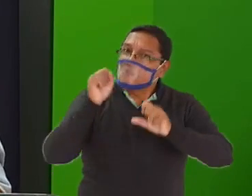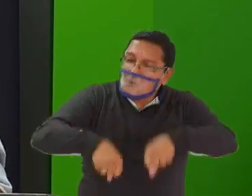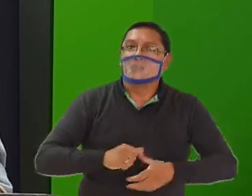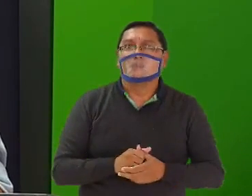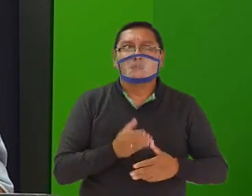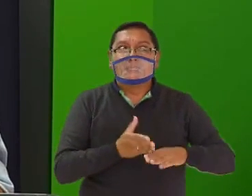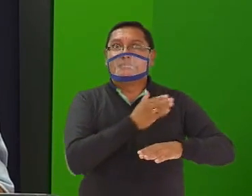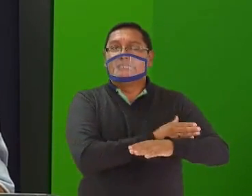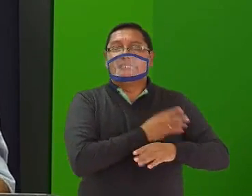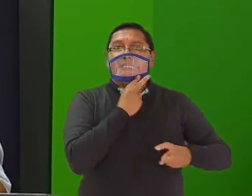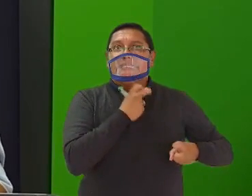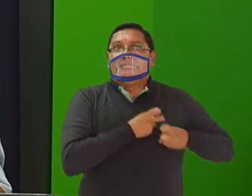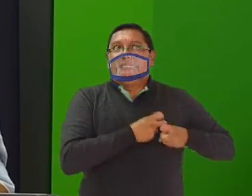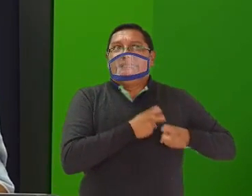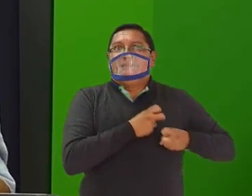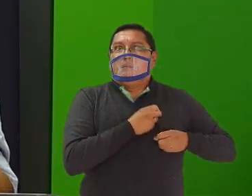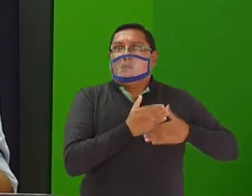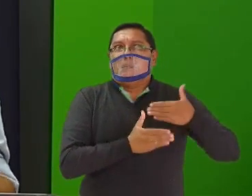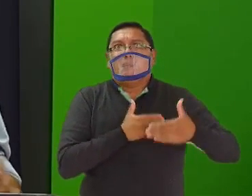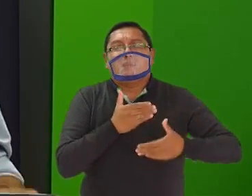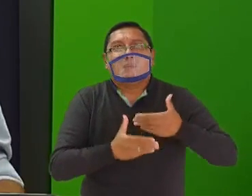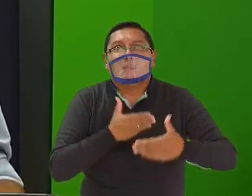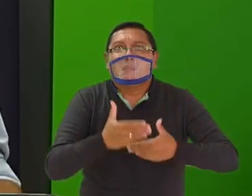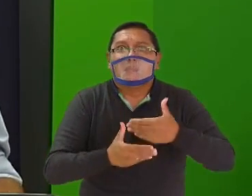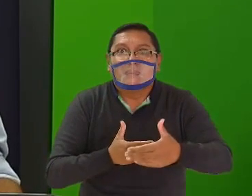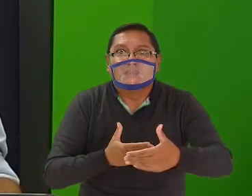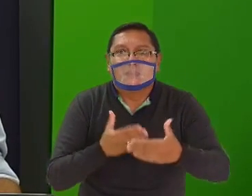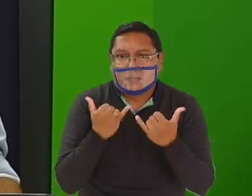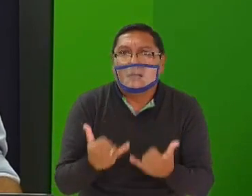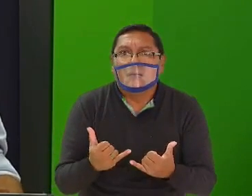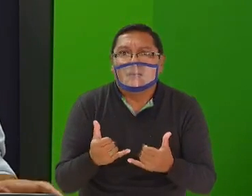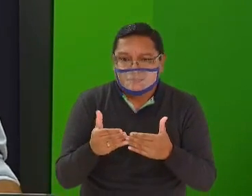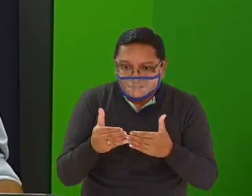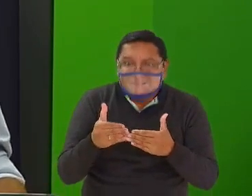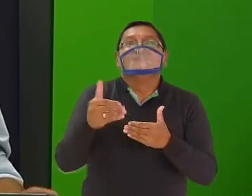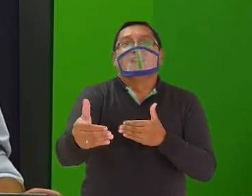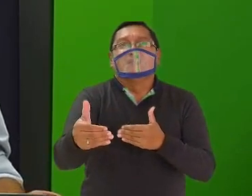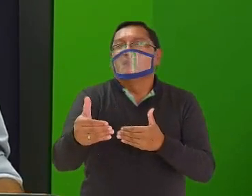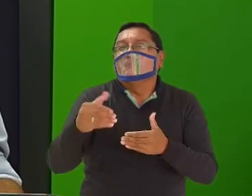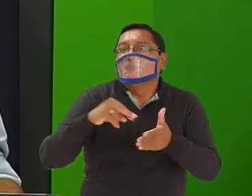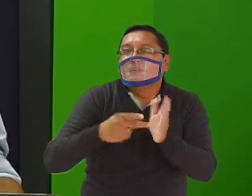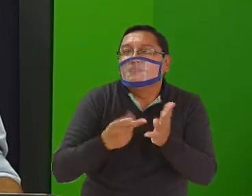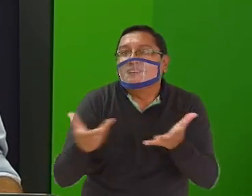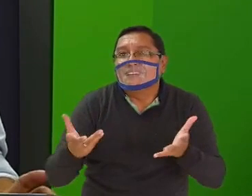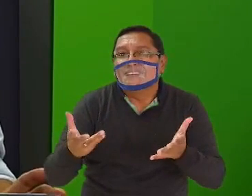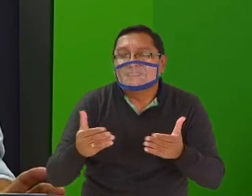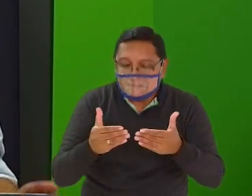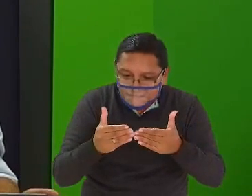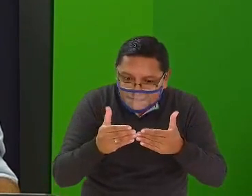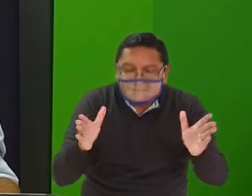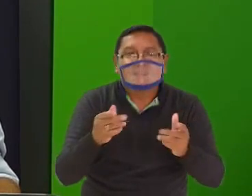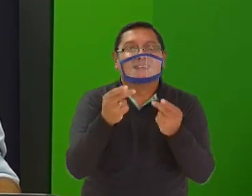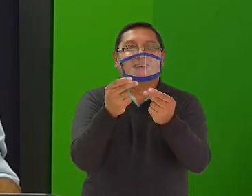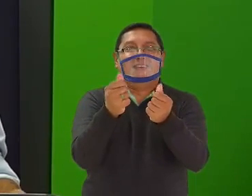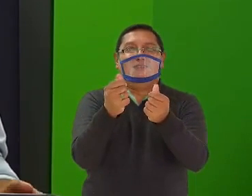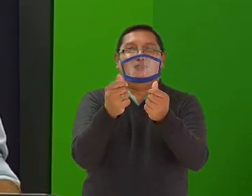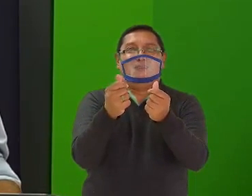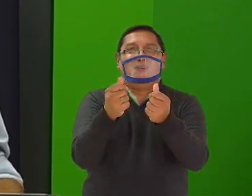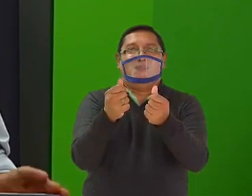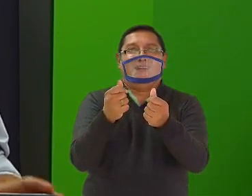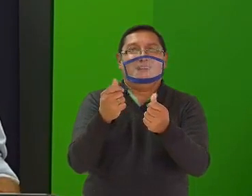difícil. Hoy empezamos otra etapa que significa nada más y nada menos que la reapertura de la